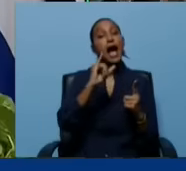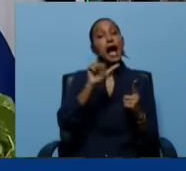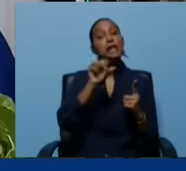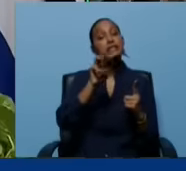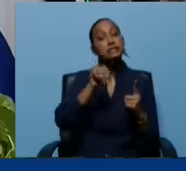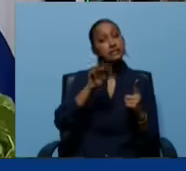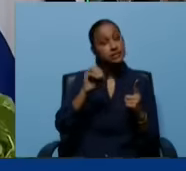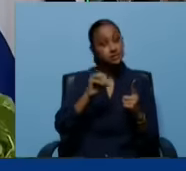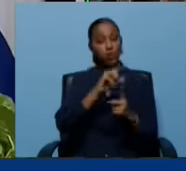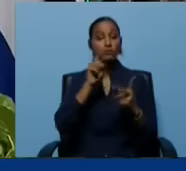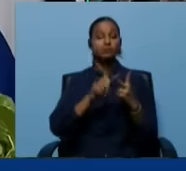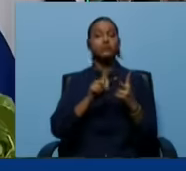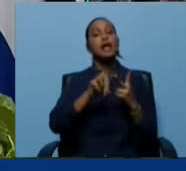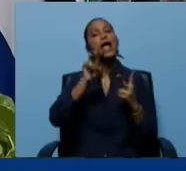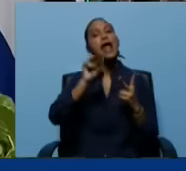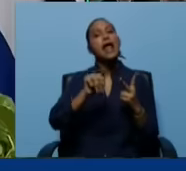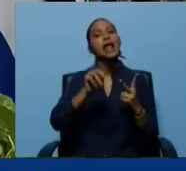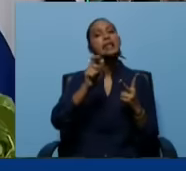después